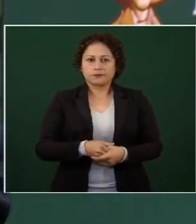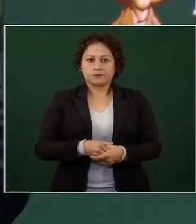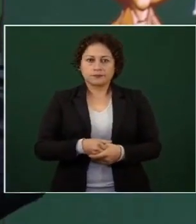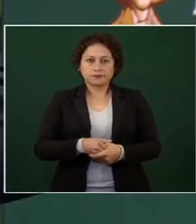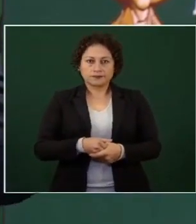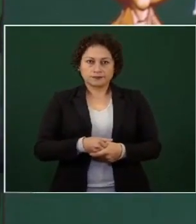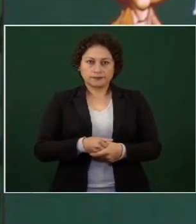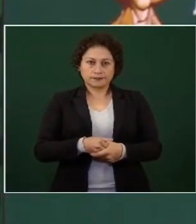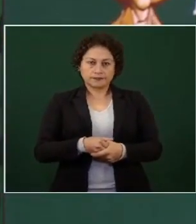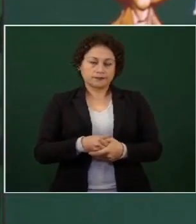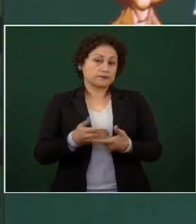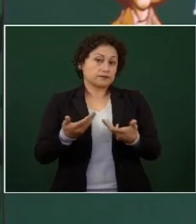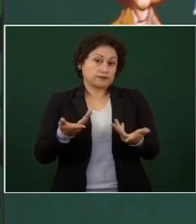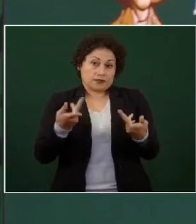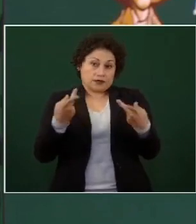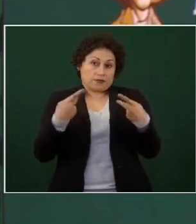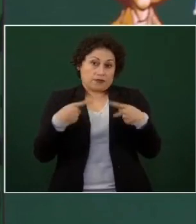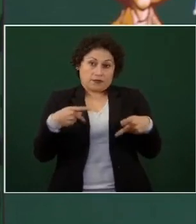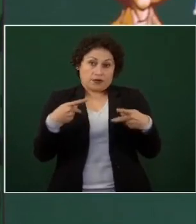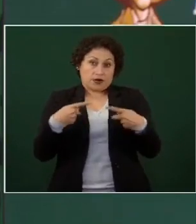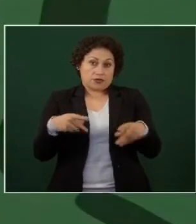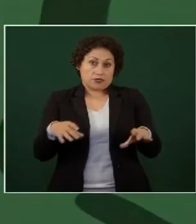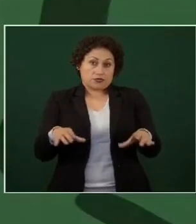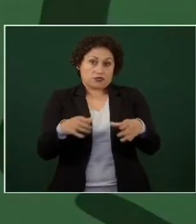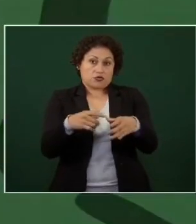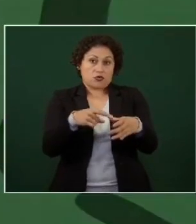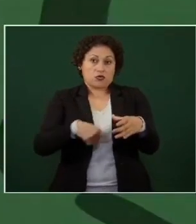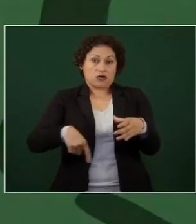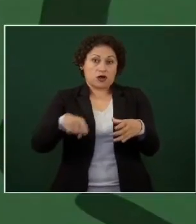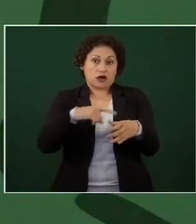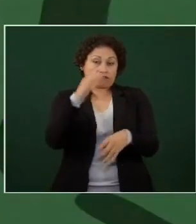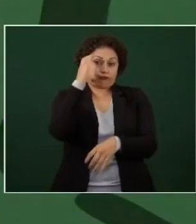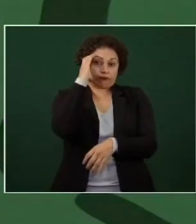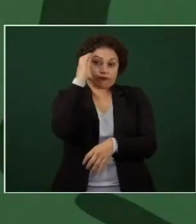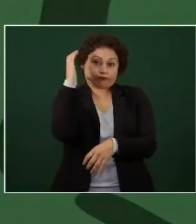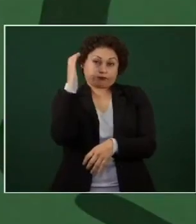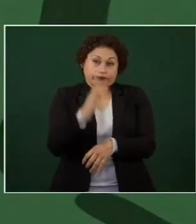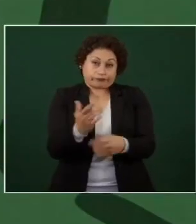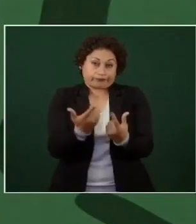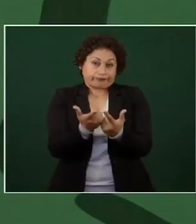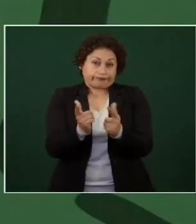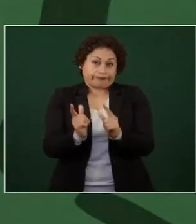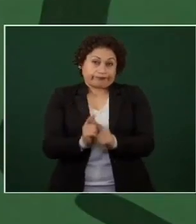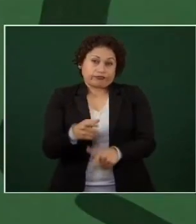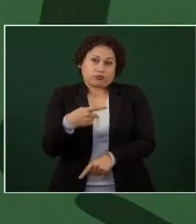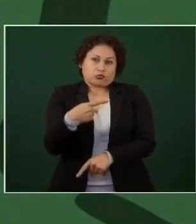gente dedicada a actividades ilícitas,